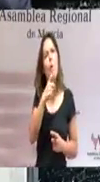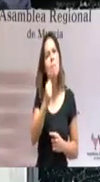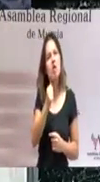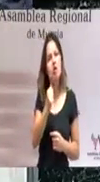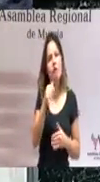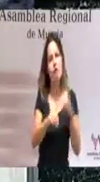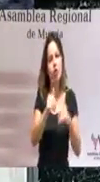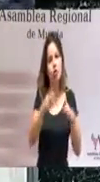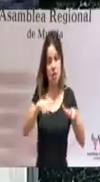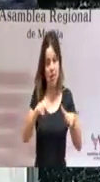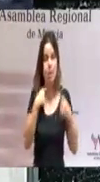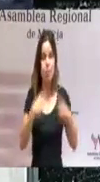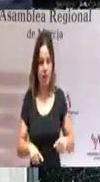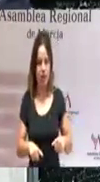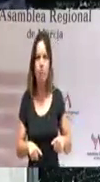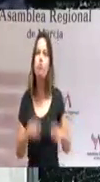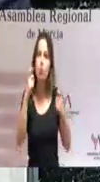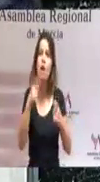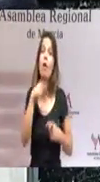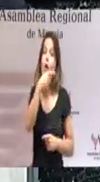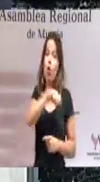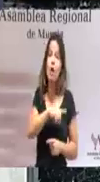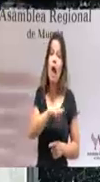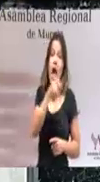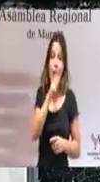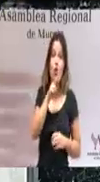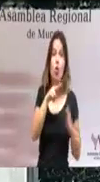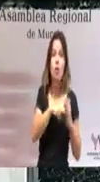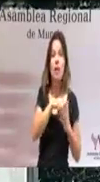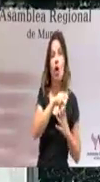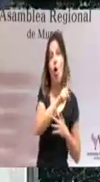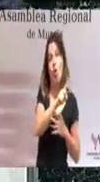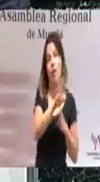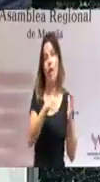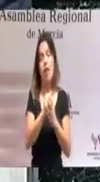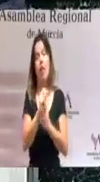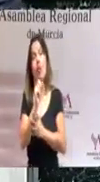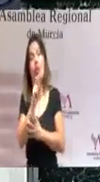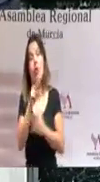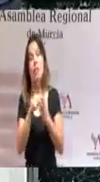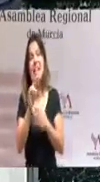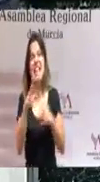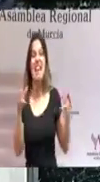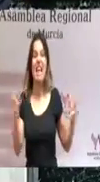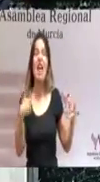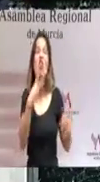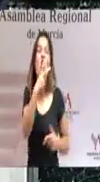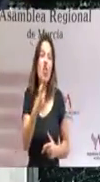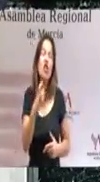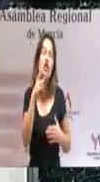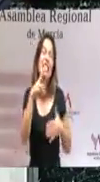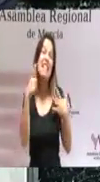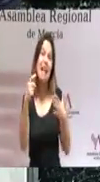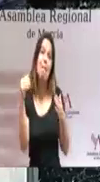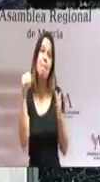votos en 6 meses. Ustedes perdieron del 2011 al 2015 más de 3 millones de votos. Usted en concreto perdió 236.000,